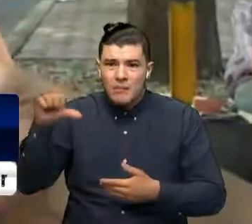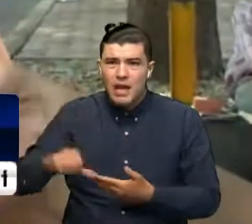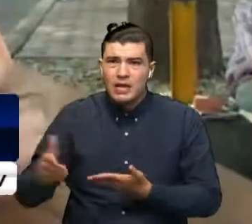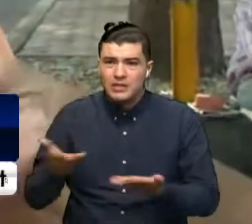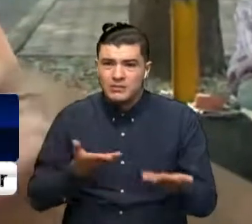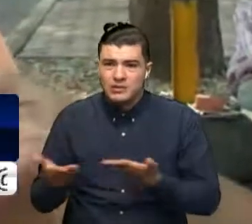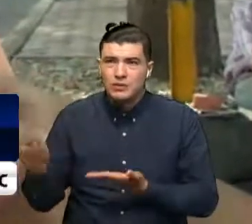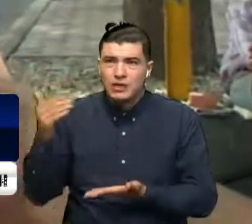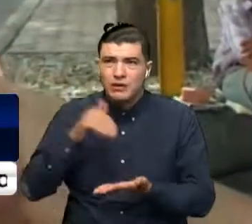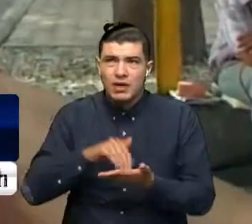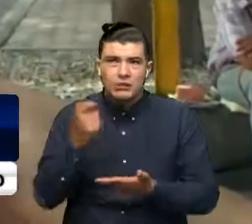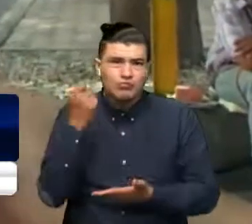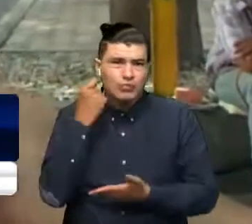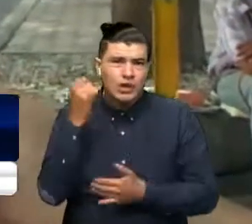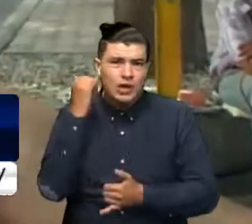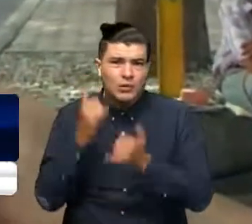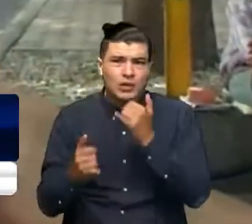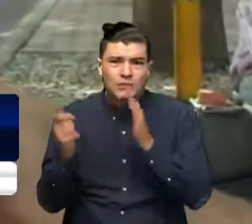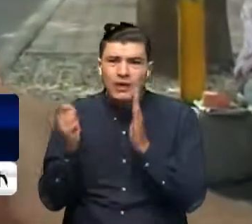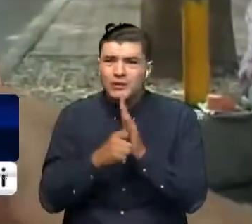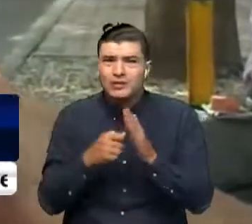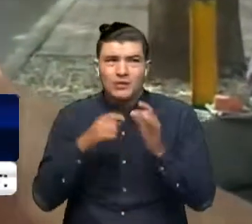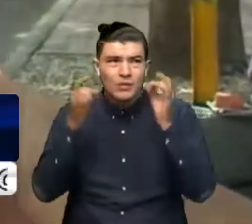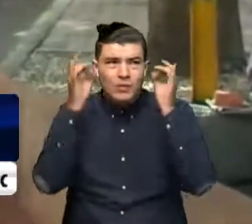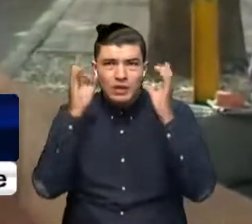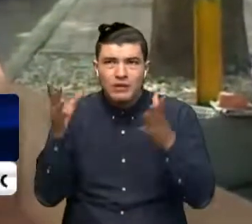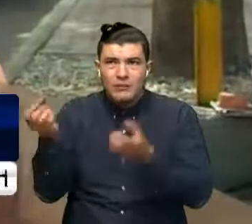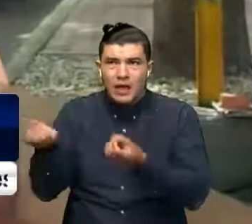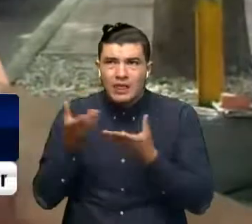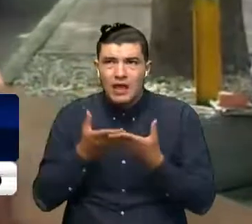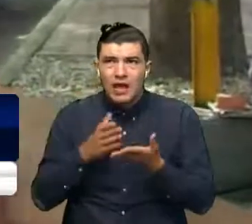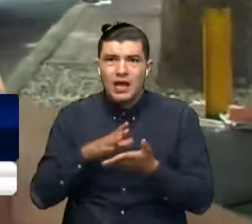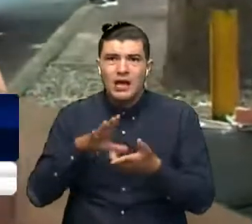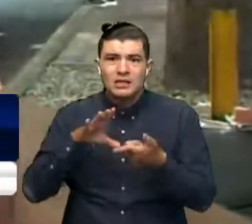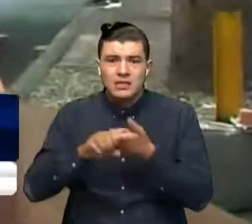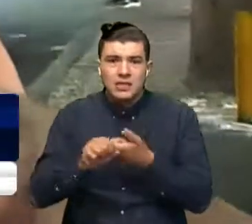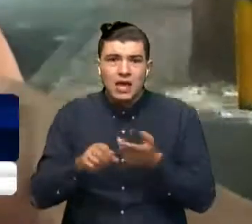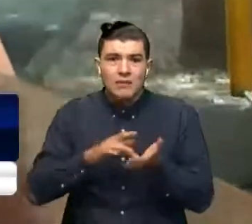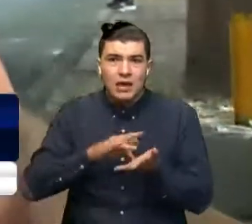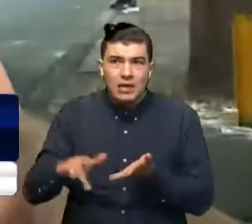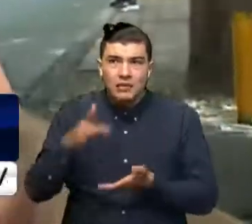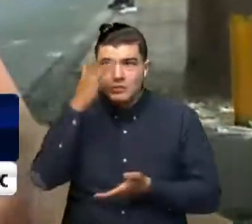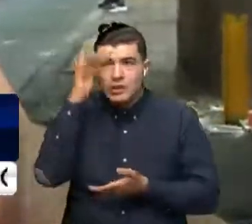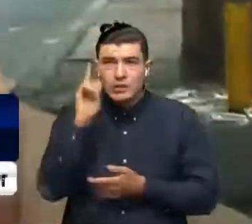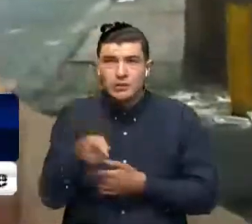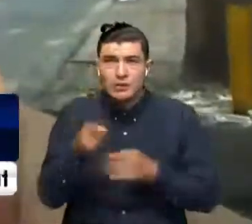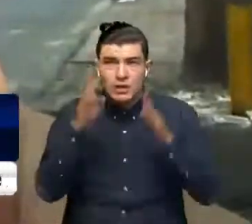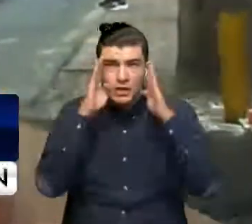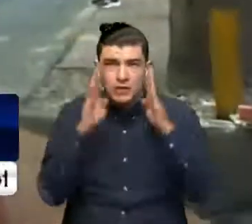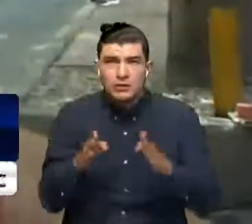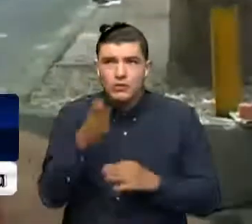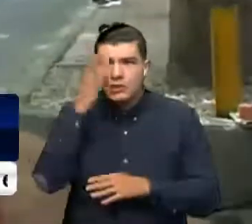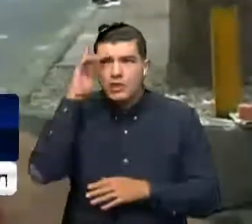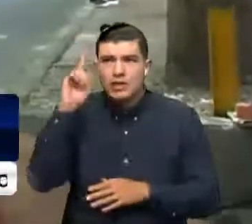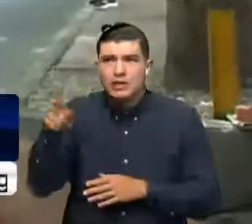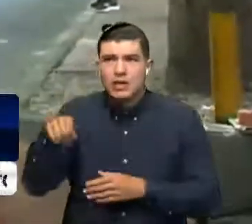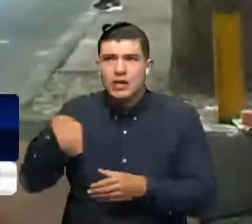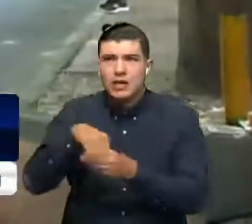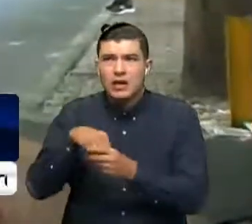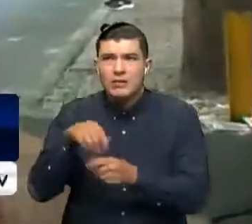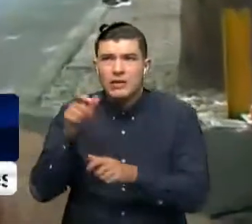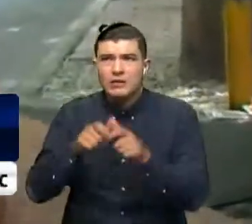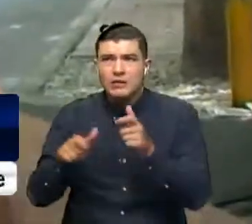la última vez terrible me dieron fue cita prioritaria porque bueno están yendo en lo que ya haya admirado heridos